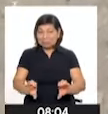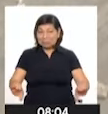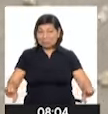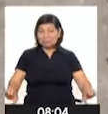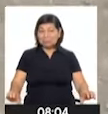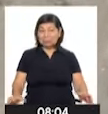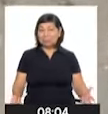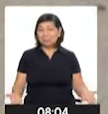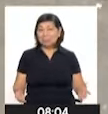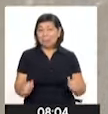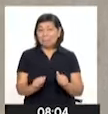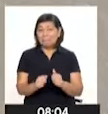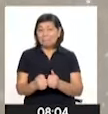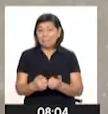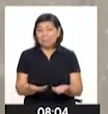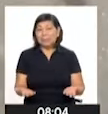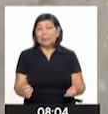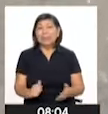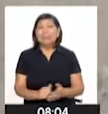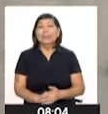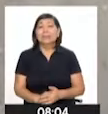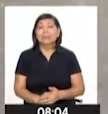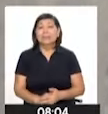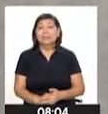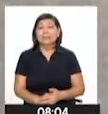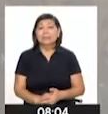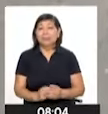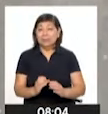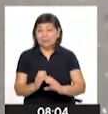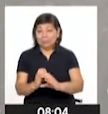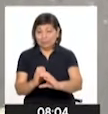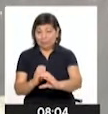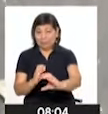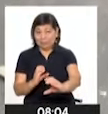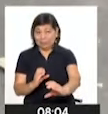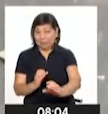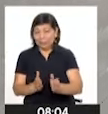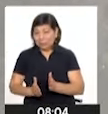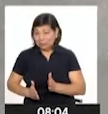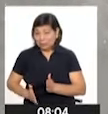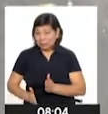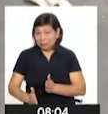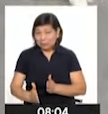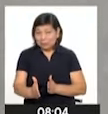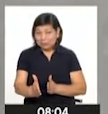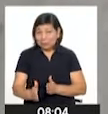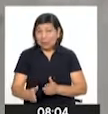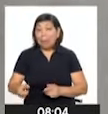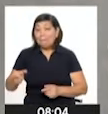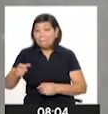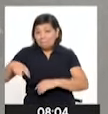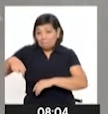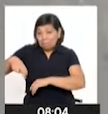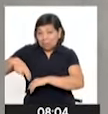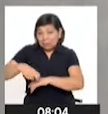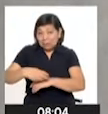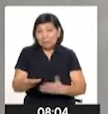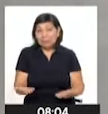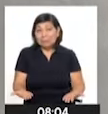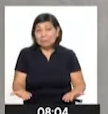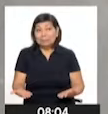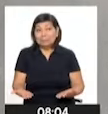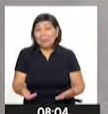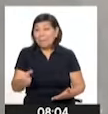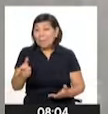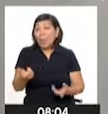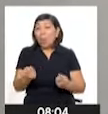han quedado completamente destrozados. Estaban estas barandas colocadas a un lado, pues, de la vía peatonal, de las veredas, para proteger precisamente a